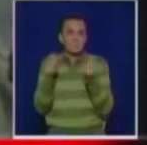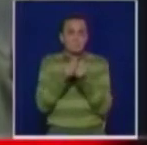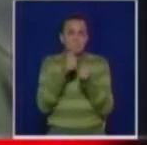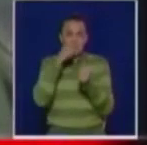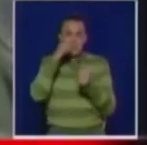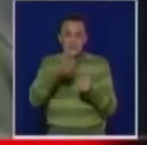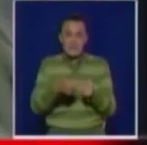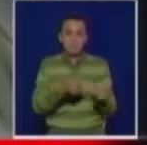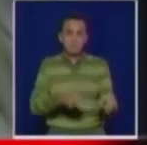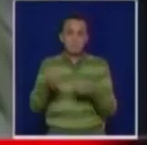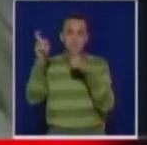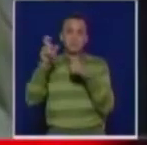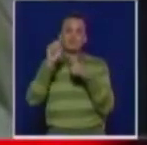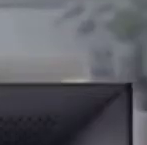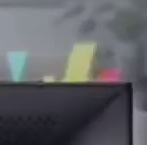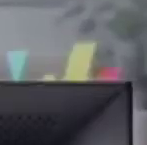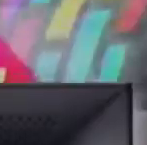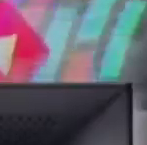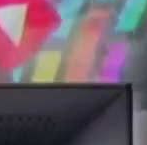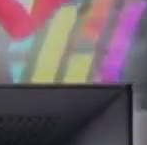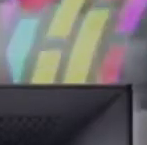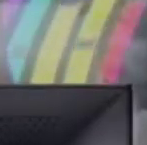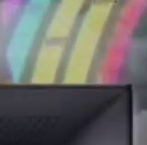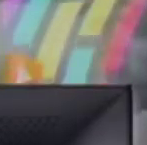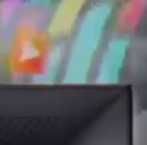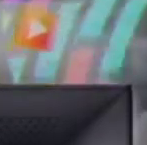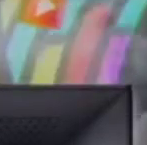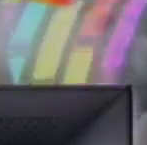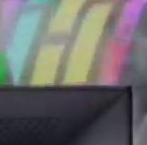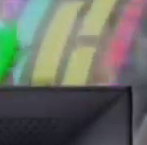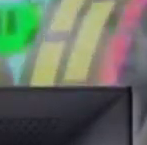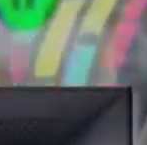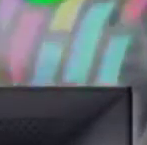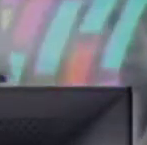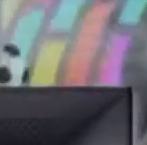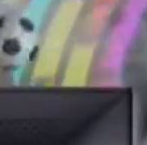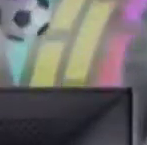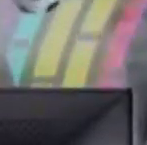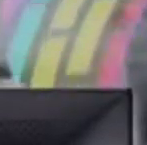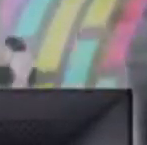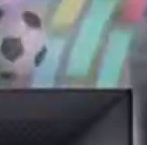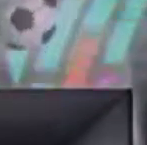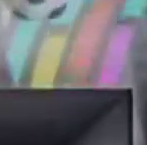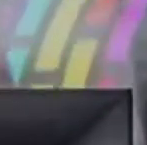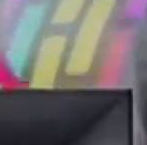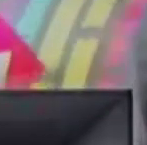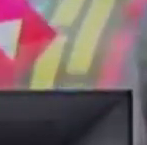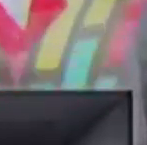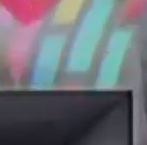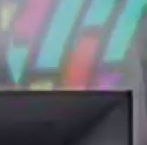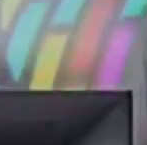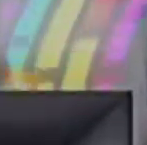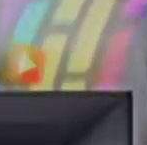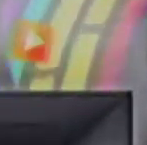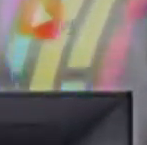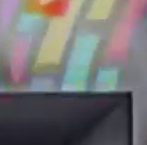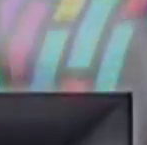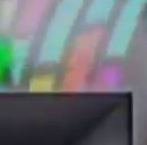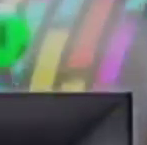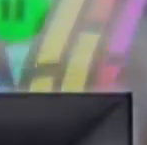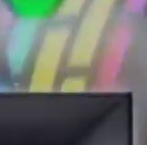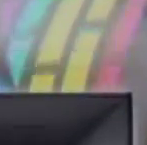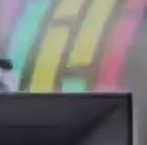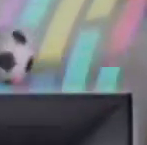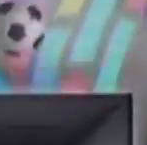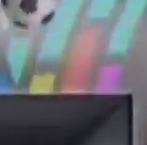sea trasladado a una clínica al sur de Cali. Go en Cali TV. Interactúa con contenidos. Accede a tus sitios web favoritos y